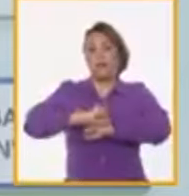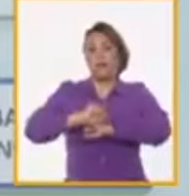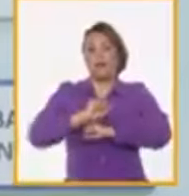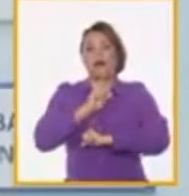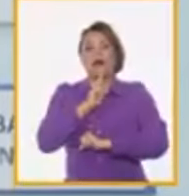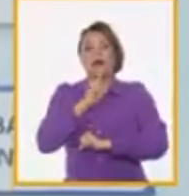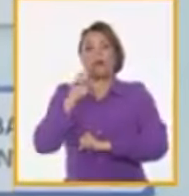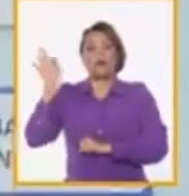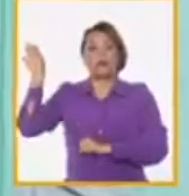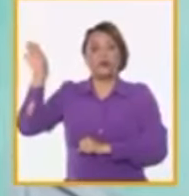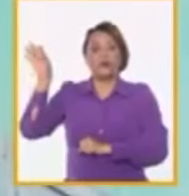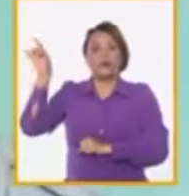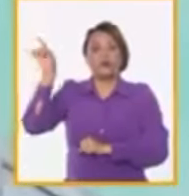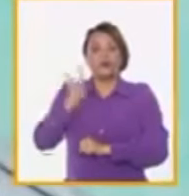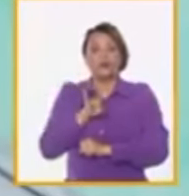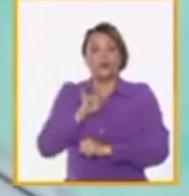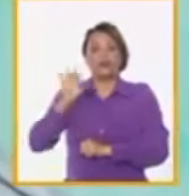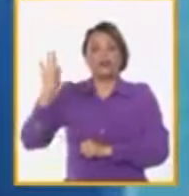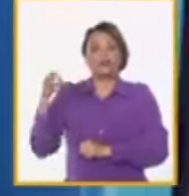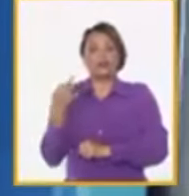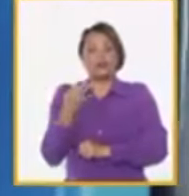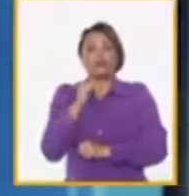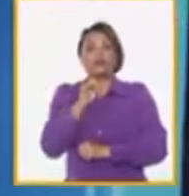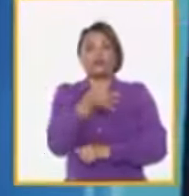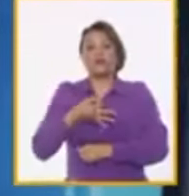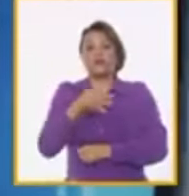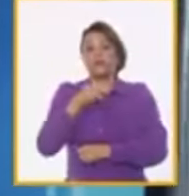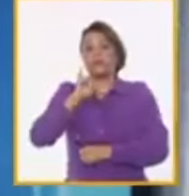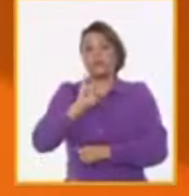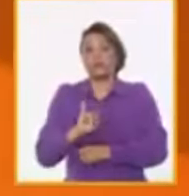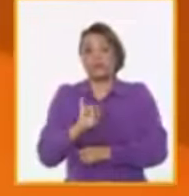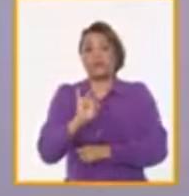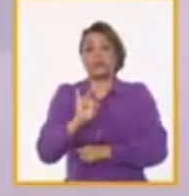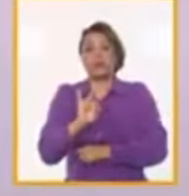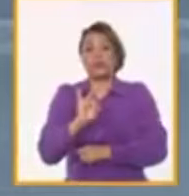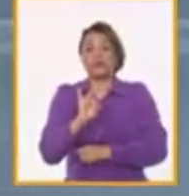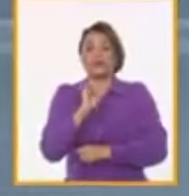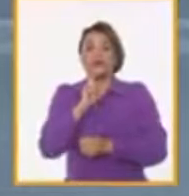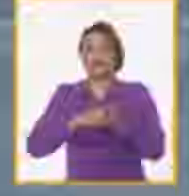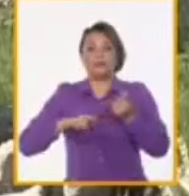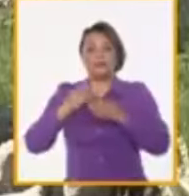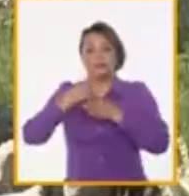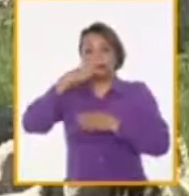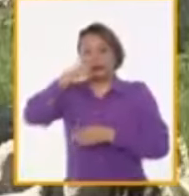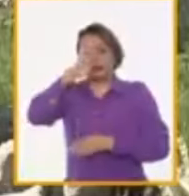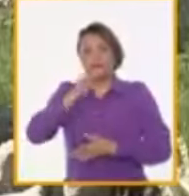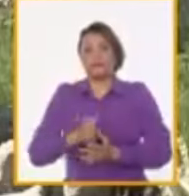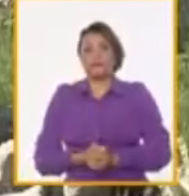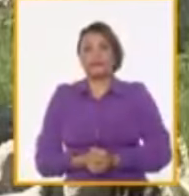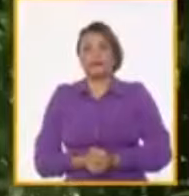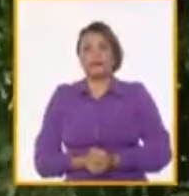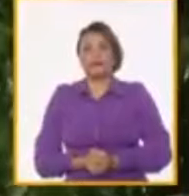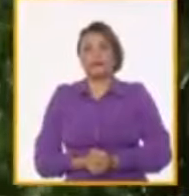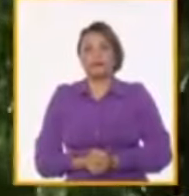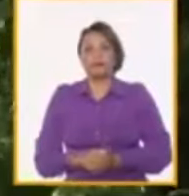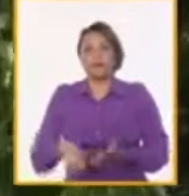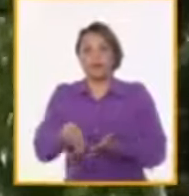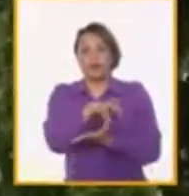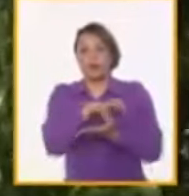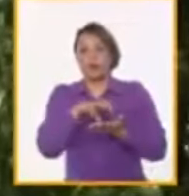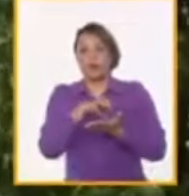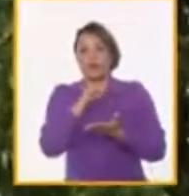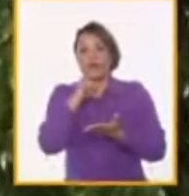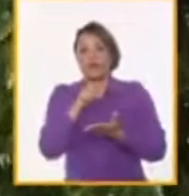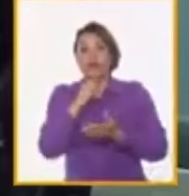solar fotovoltaica en 7 municipios de Santiago de Cuba. Minerva Ochoita es una